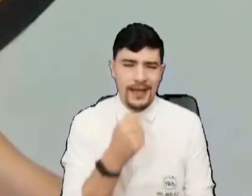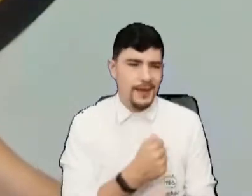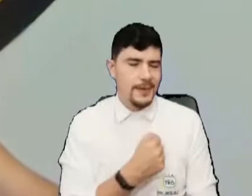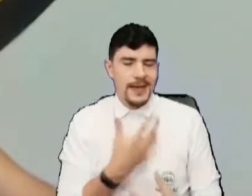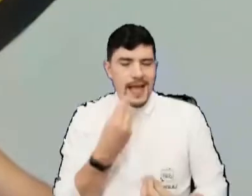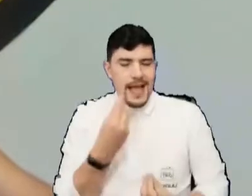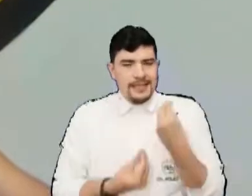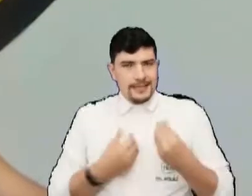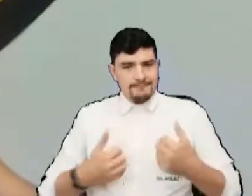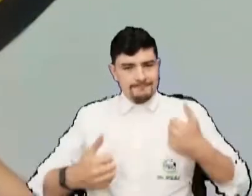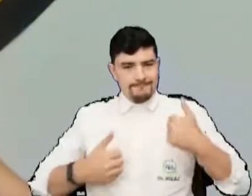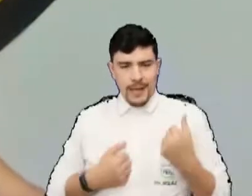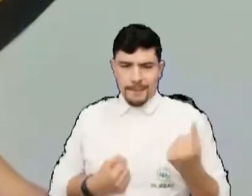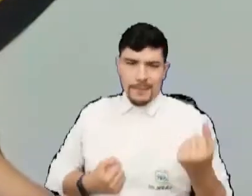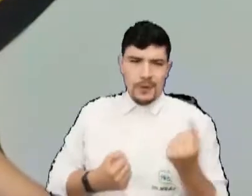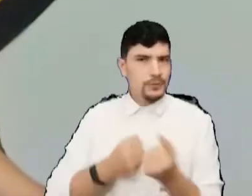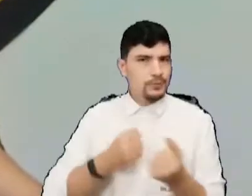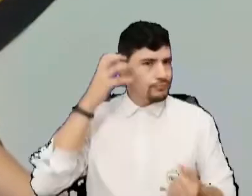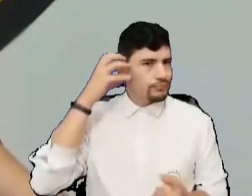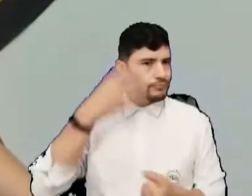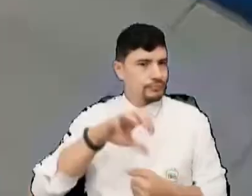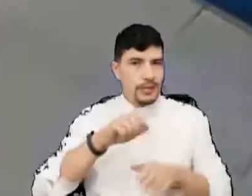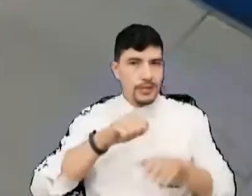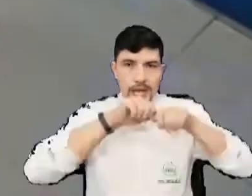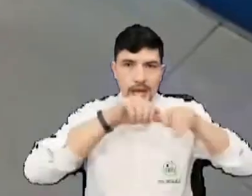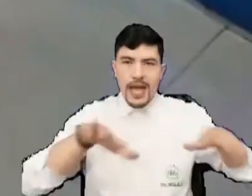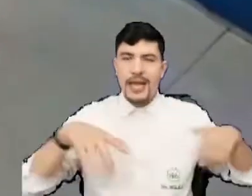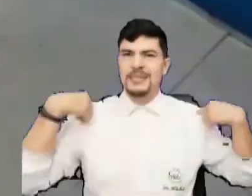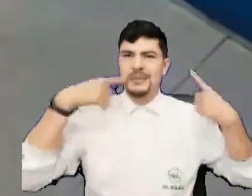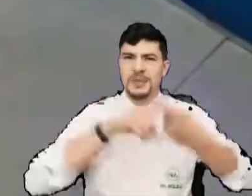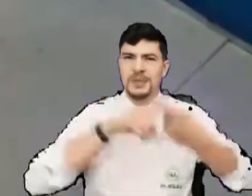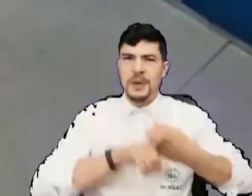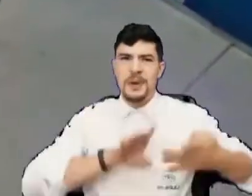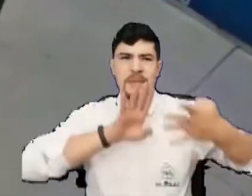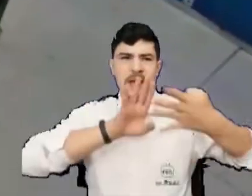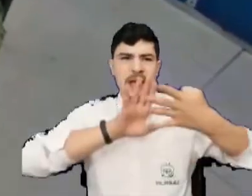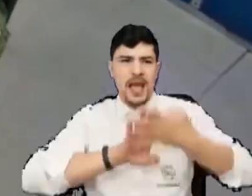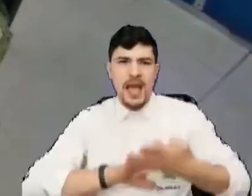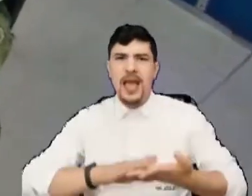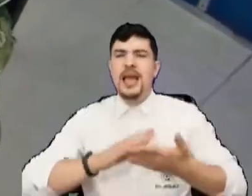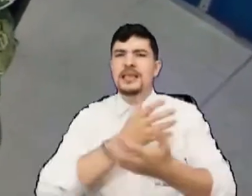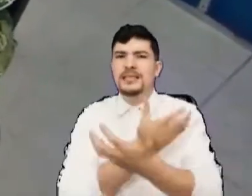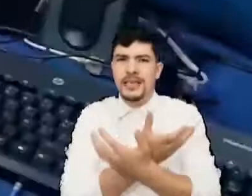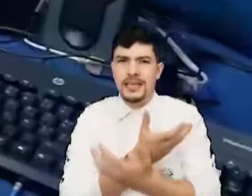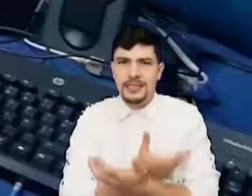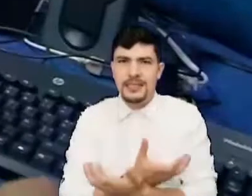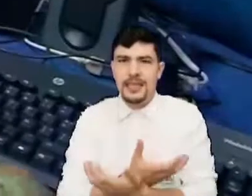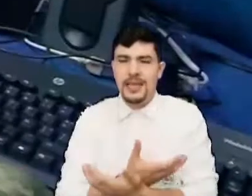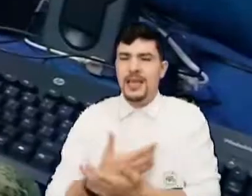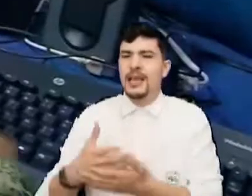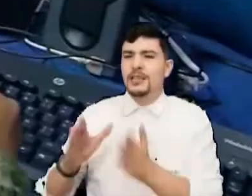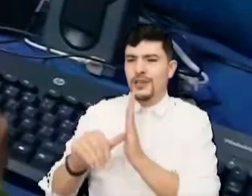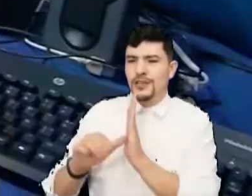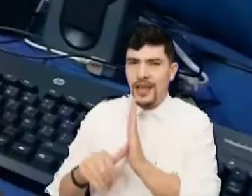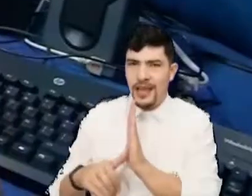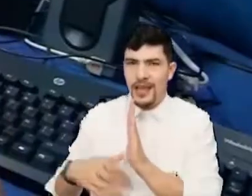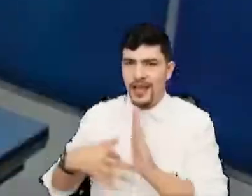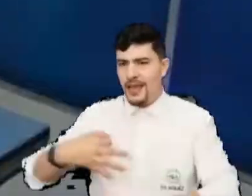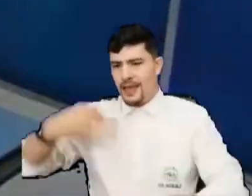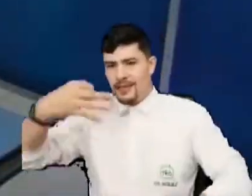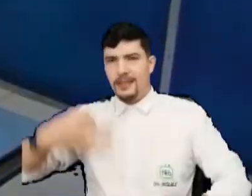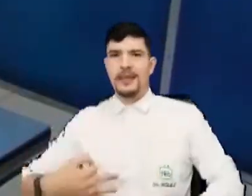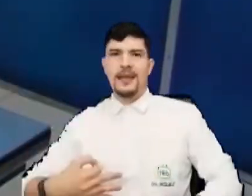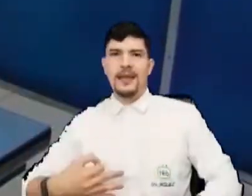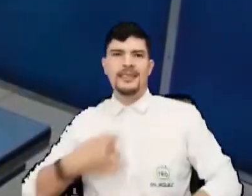las matemáticas, lengua castellana, sociales, ética y otros temas de básica primaria.